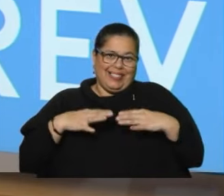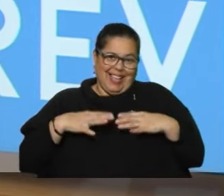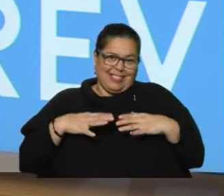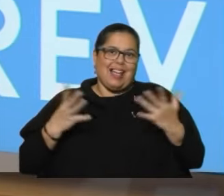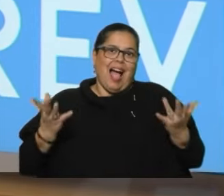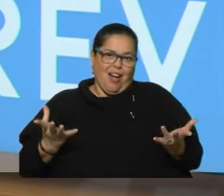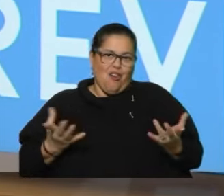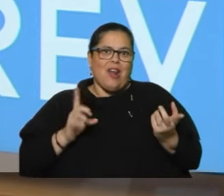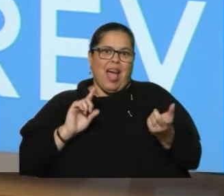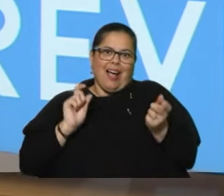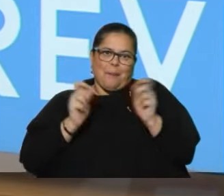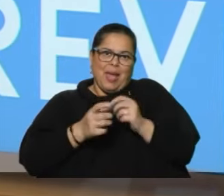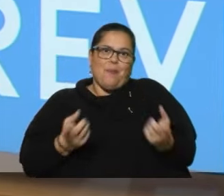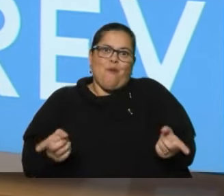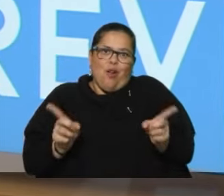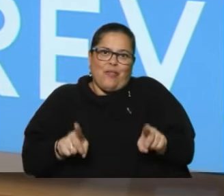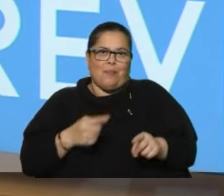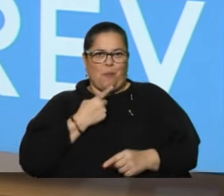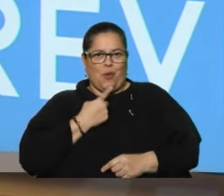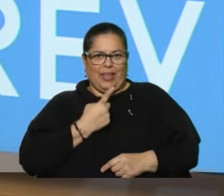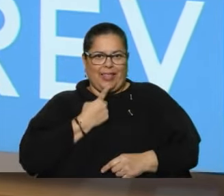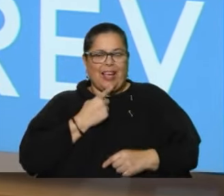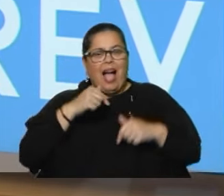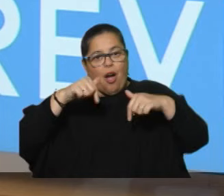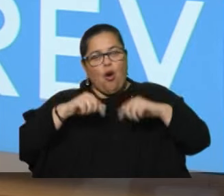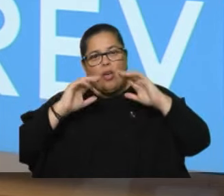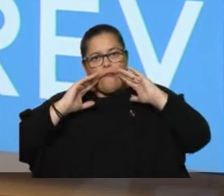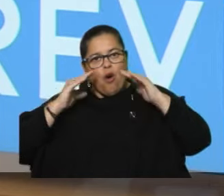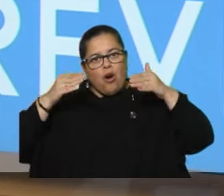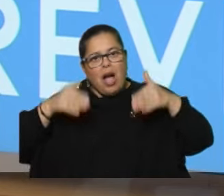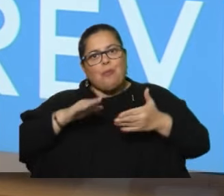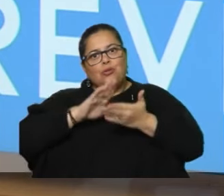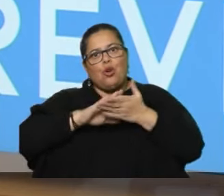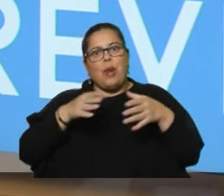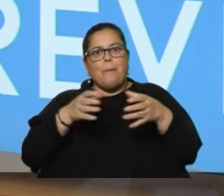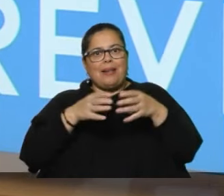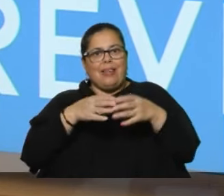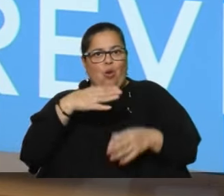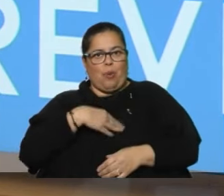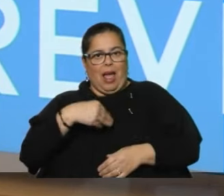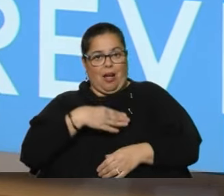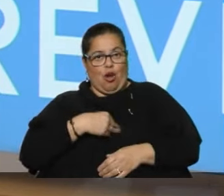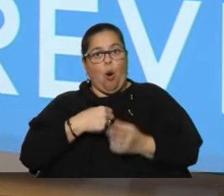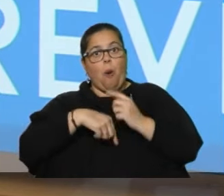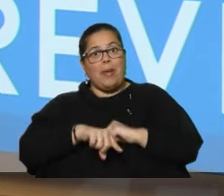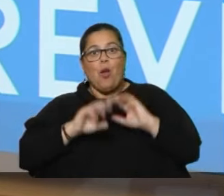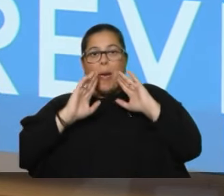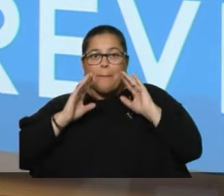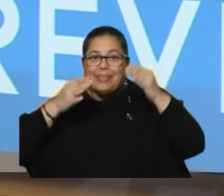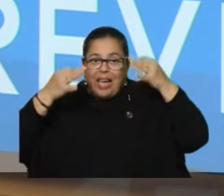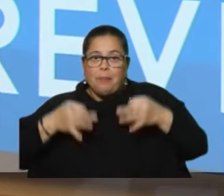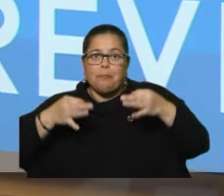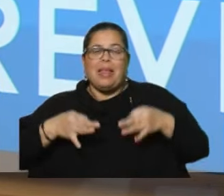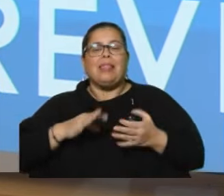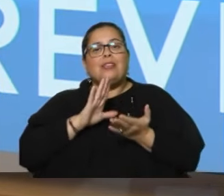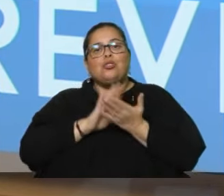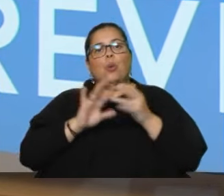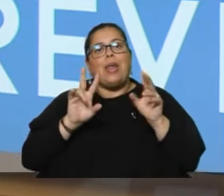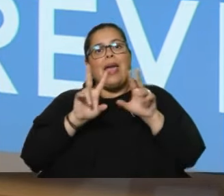el enfoque nuevamente. Hoy vamos a enfocarnos en el Partido Nacional, pero en particular porque se está trabajando en lo que va a